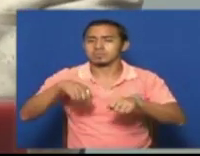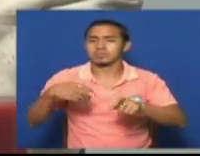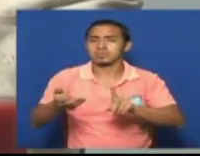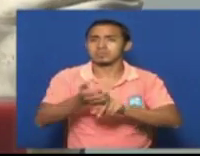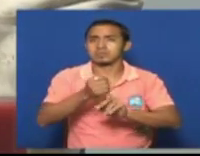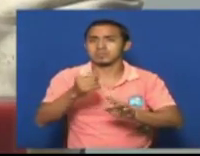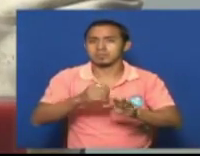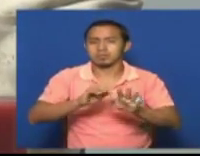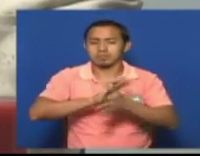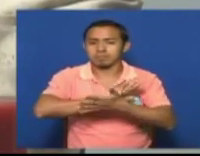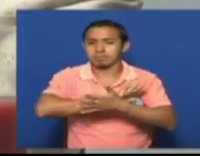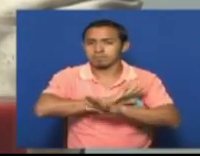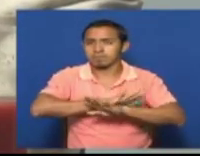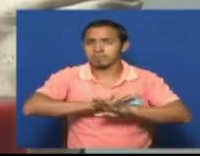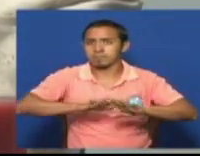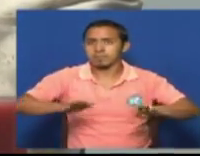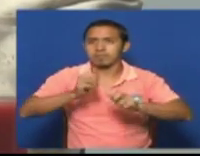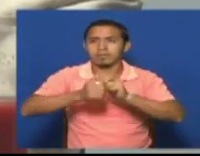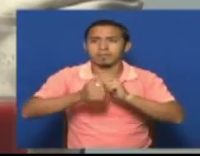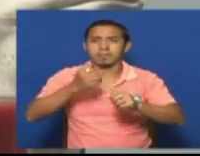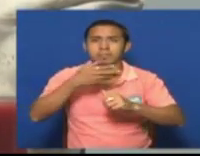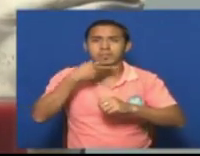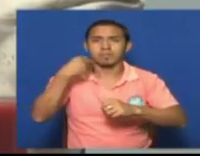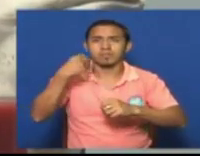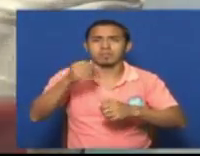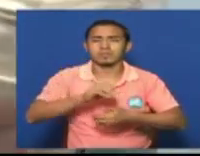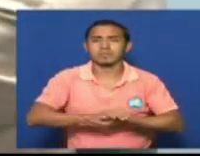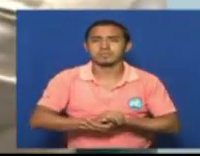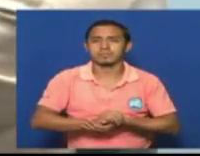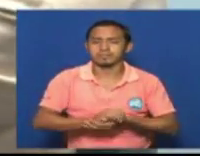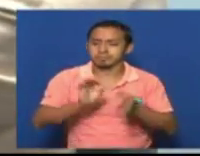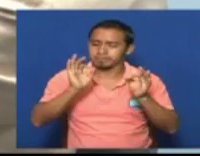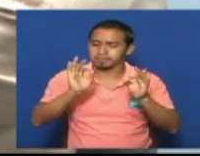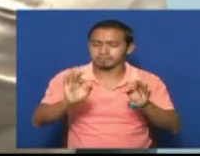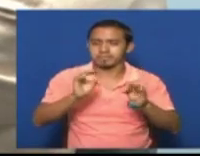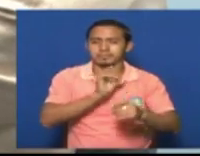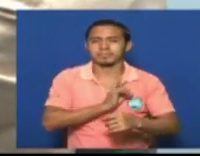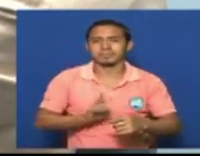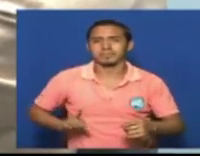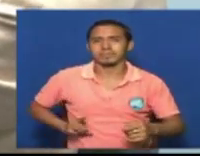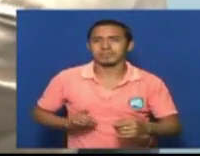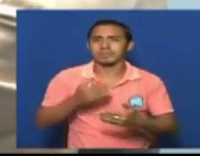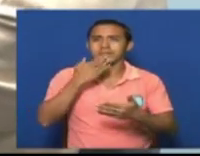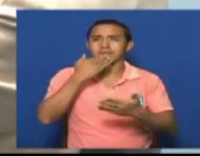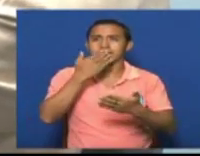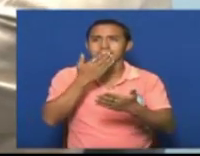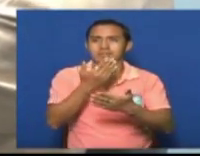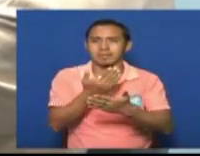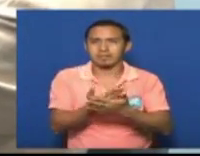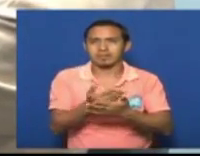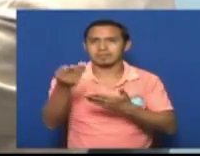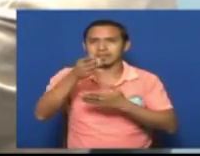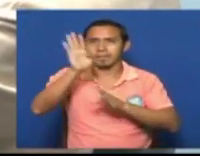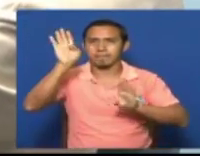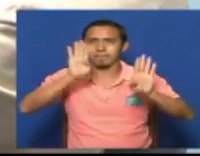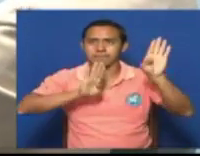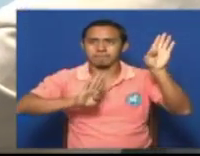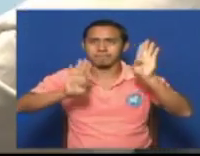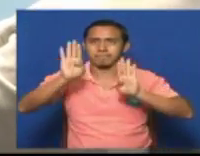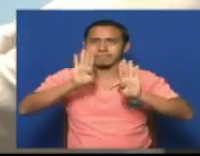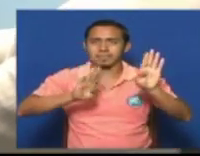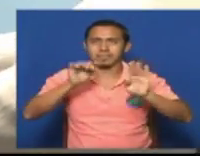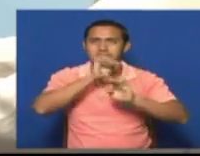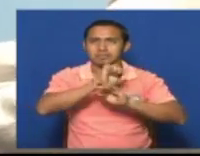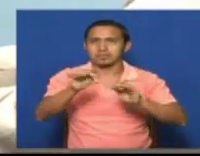erradicar el fenómeno delictivo en los adolescentes bien diputado a nosotros y nos resta agradecer su participación en el